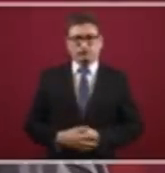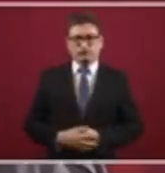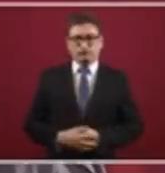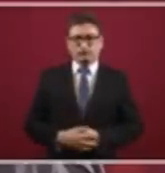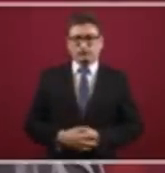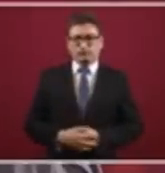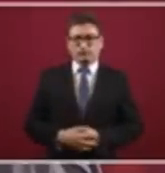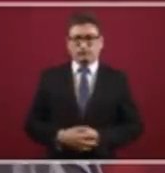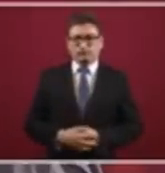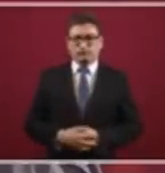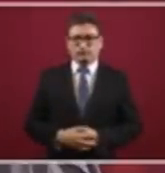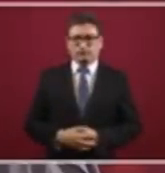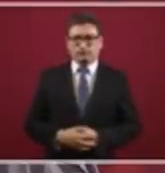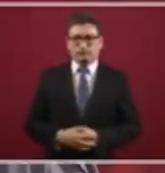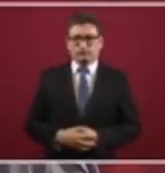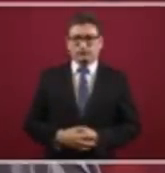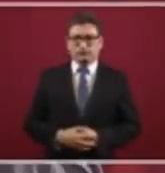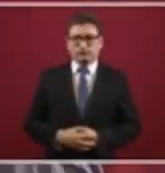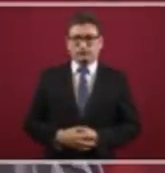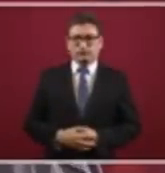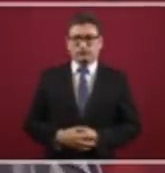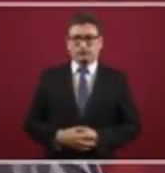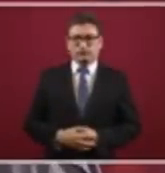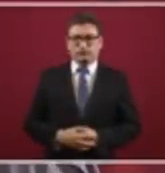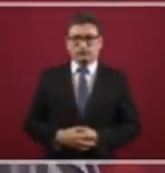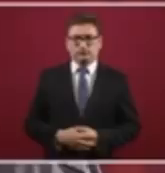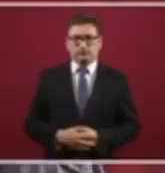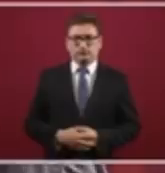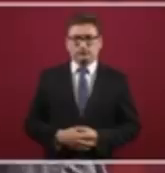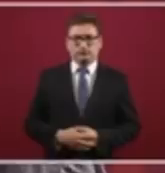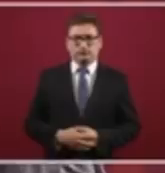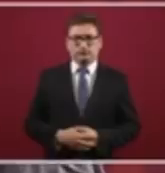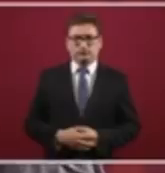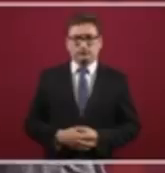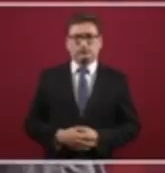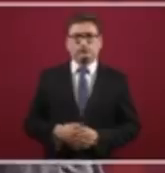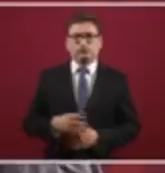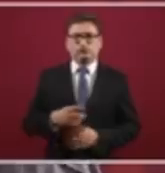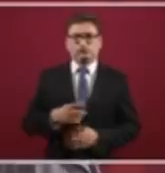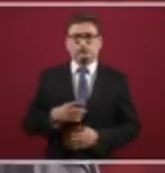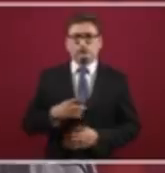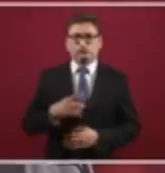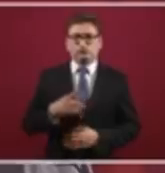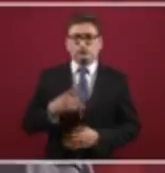tenemos es una gran ventaja